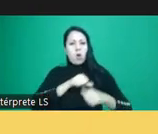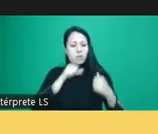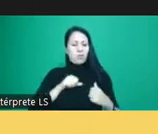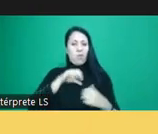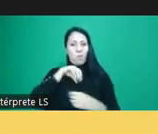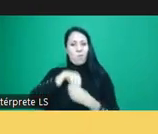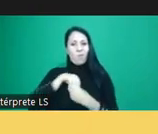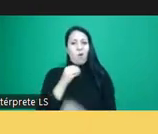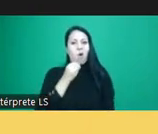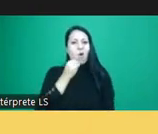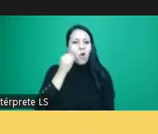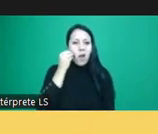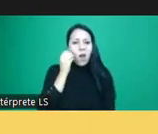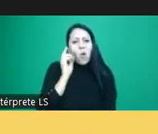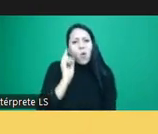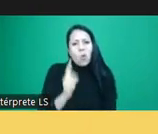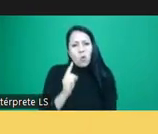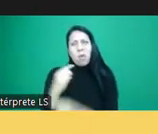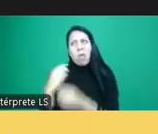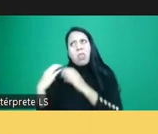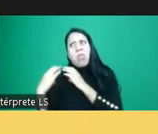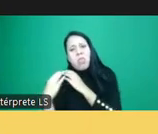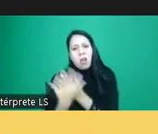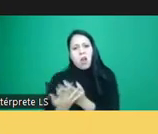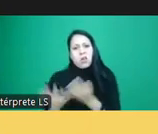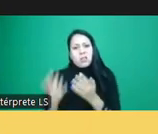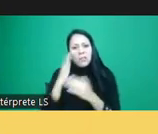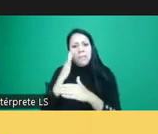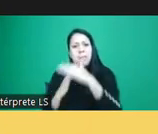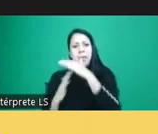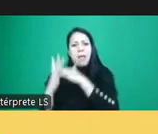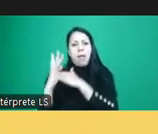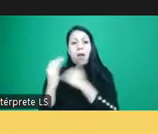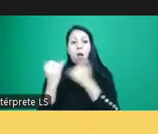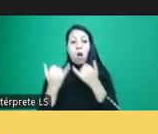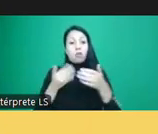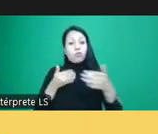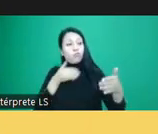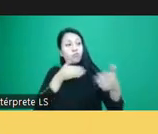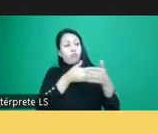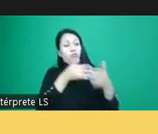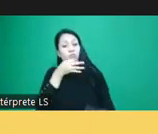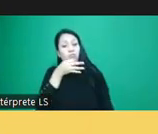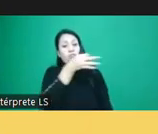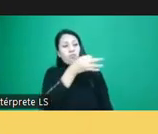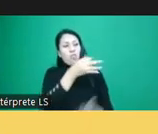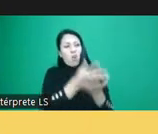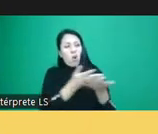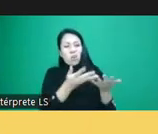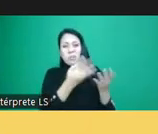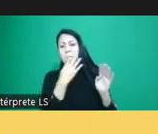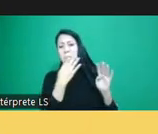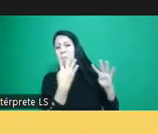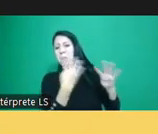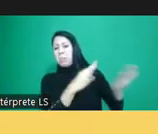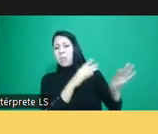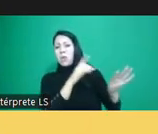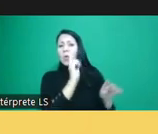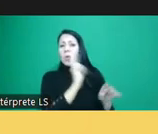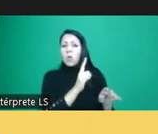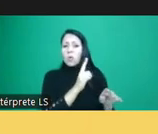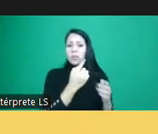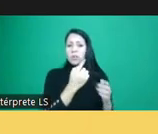la precariedad que se vive en las actividades del cuidado y decirles que resisto mientras tengo la contención de quienes me aman.